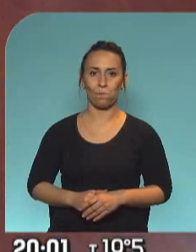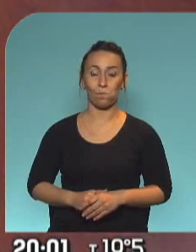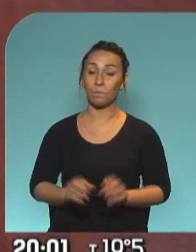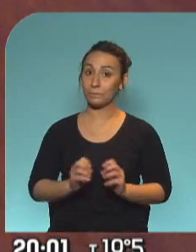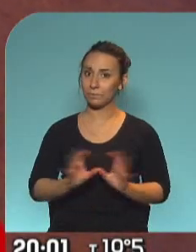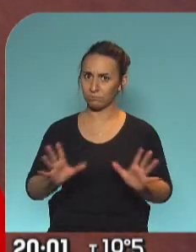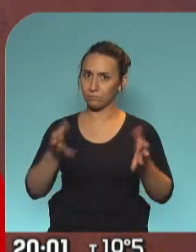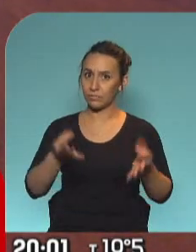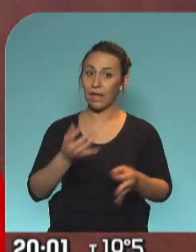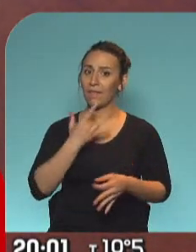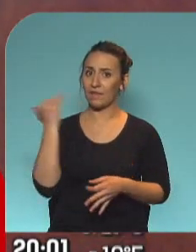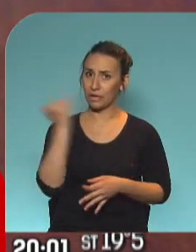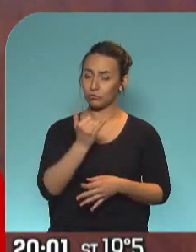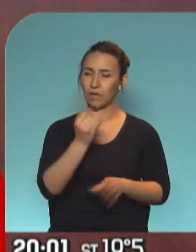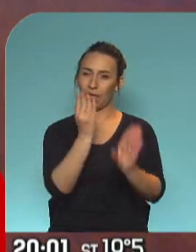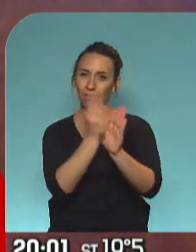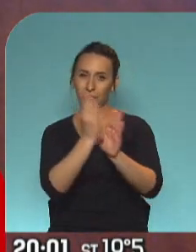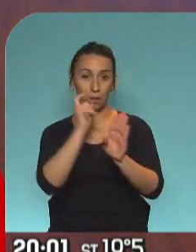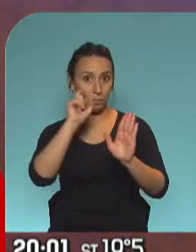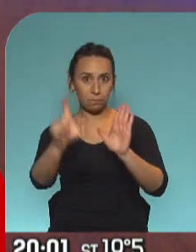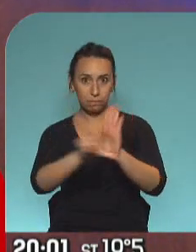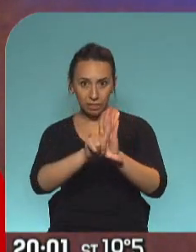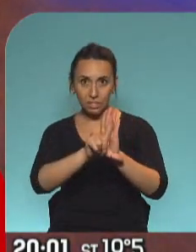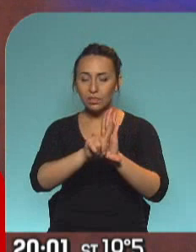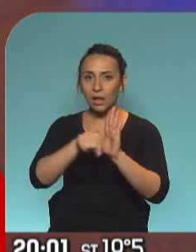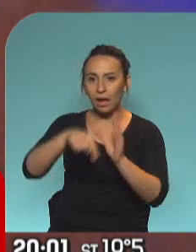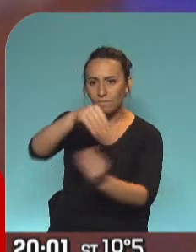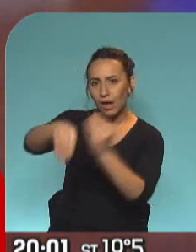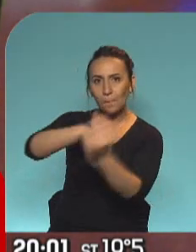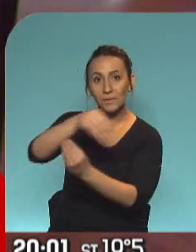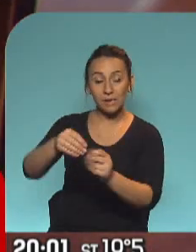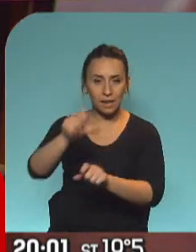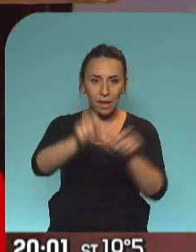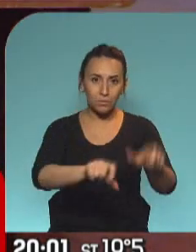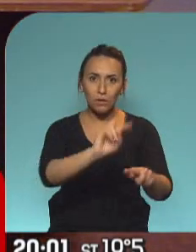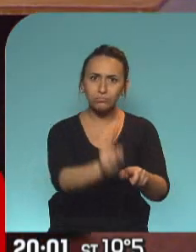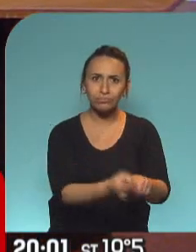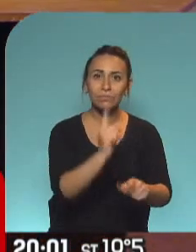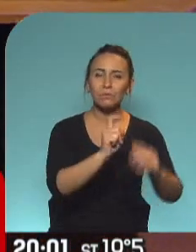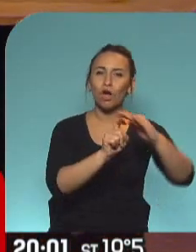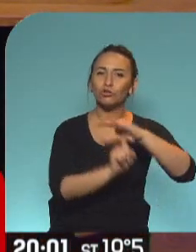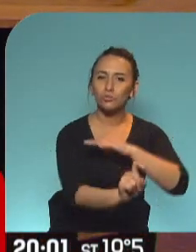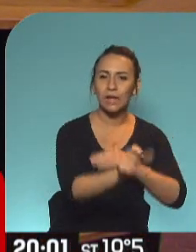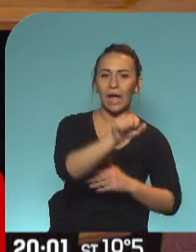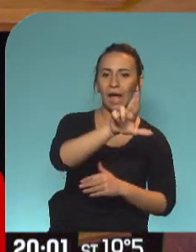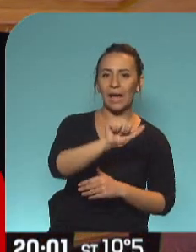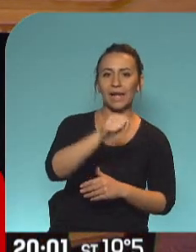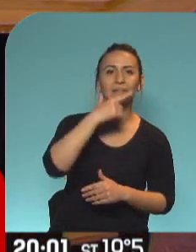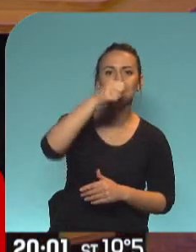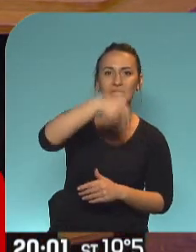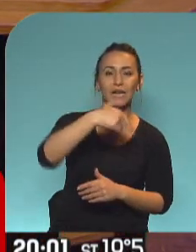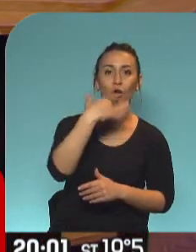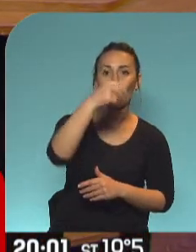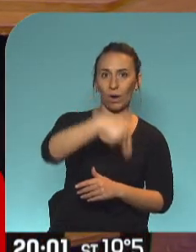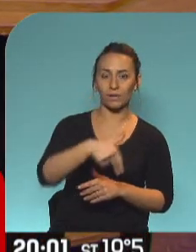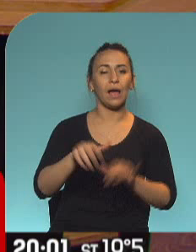Escandalosa denuncia de espionaje ilegal a los familiares de las víctimas del buque Ara San Juan. Así comenzamos Televisión Pública Noticias. Muy buenas